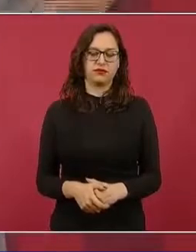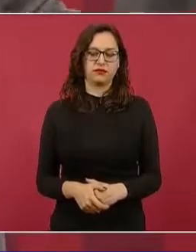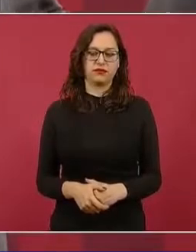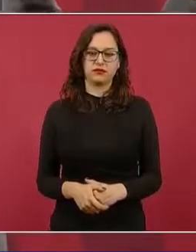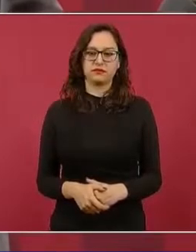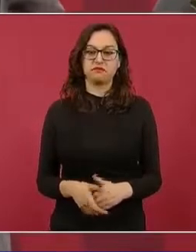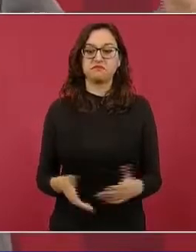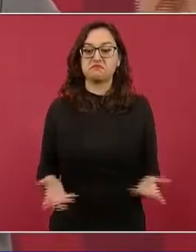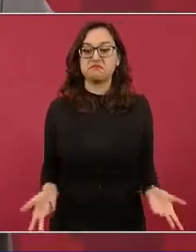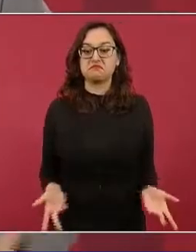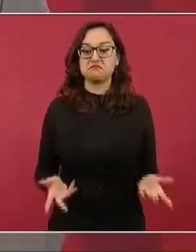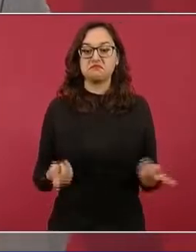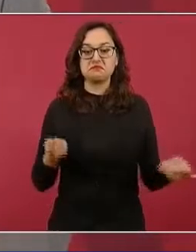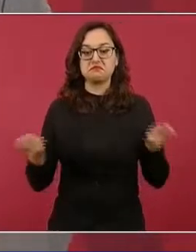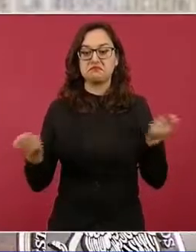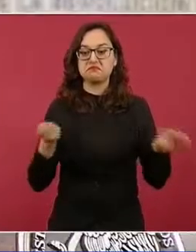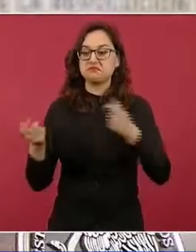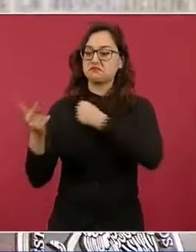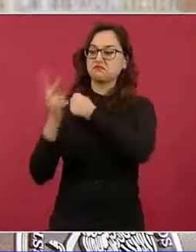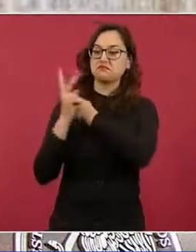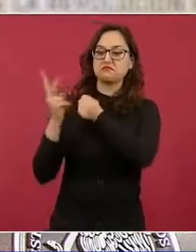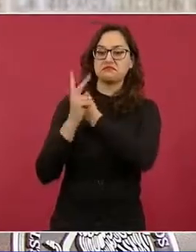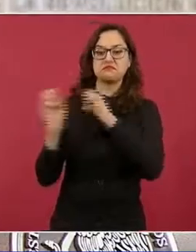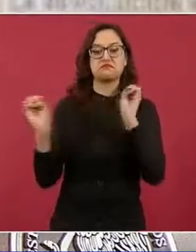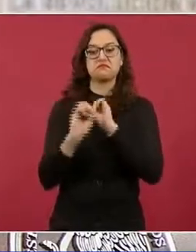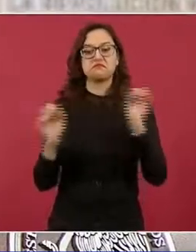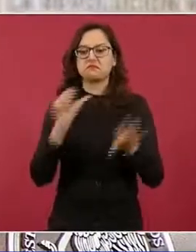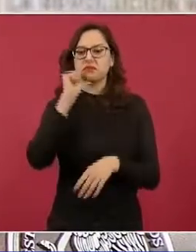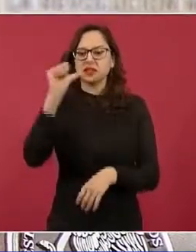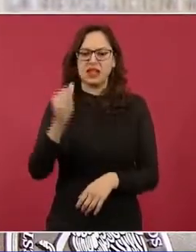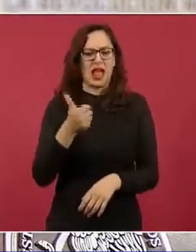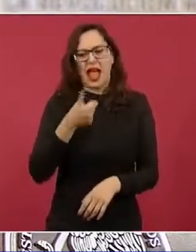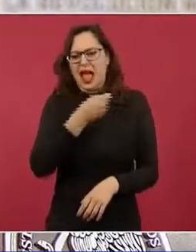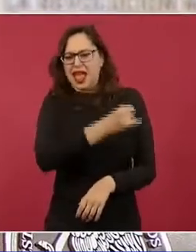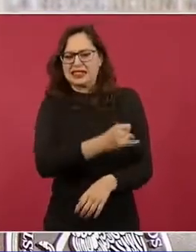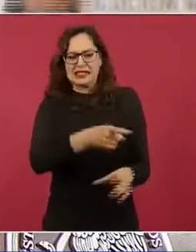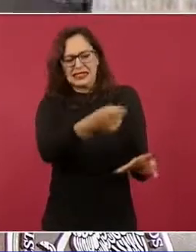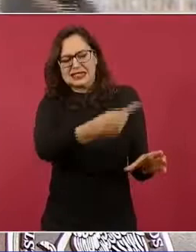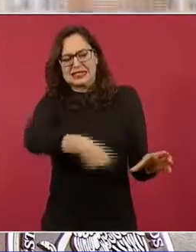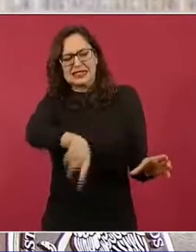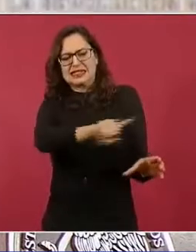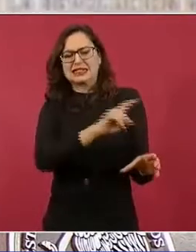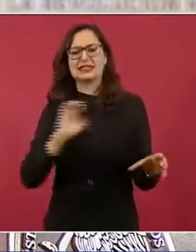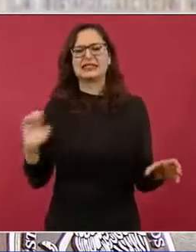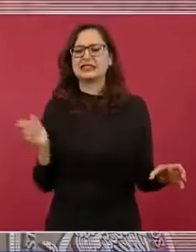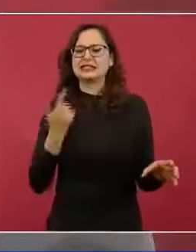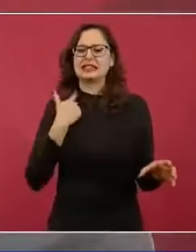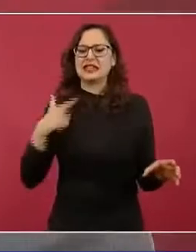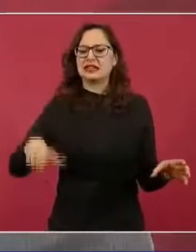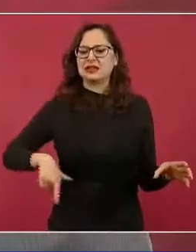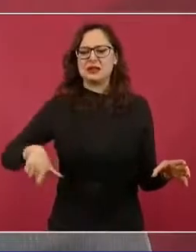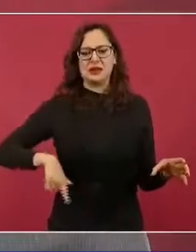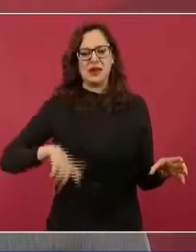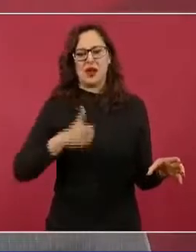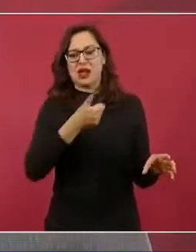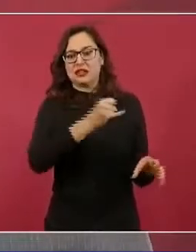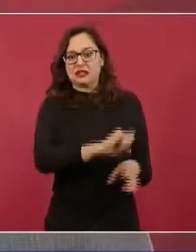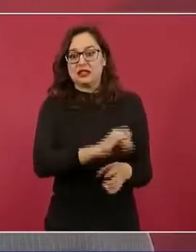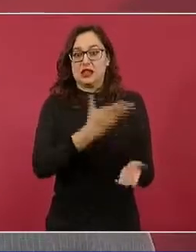sin ningún control. Pues es lo que hacían. Por eso es el coraje ahora.